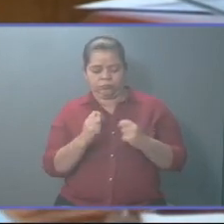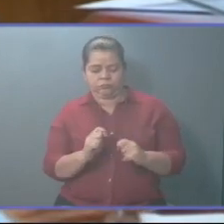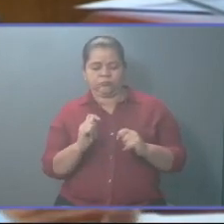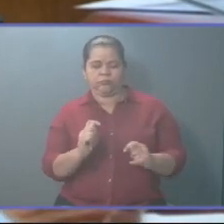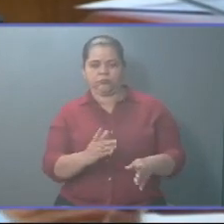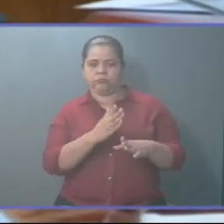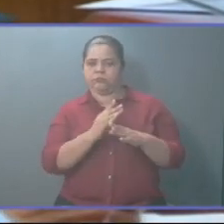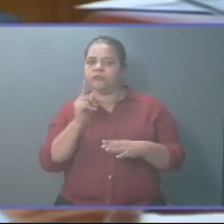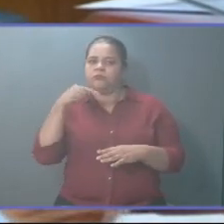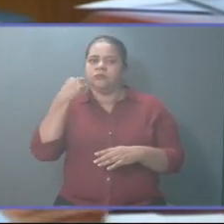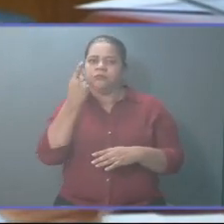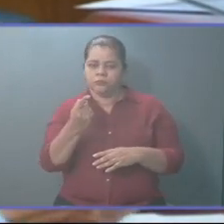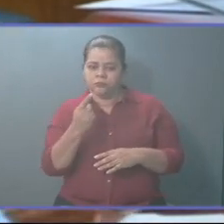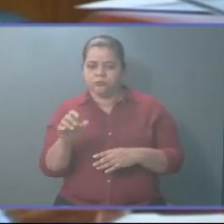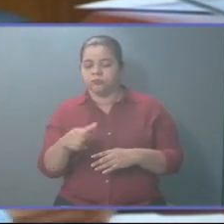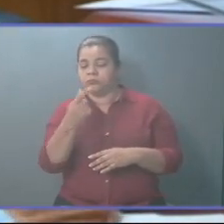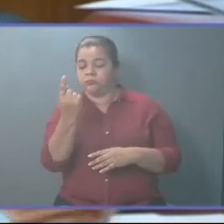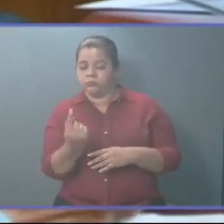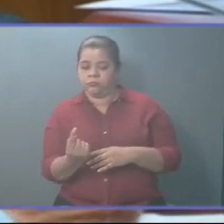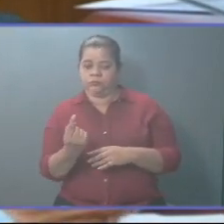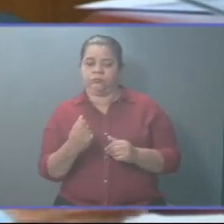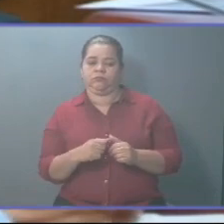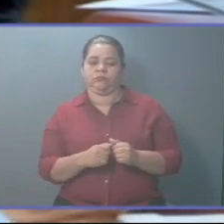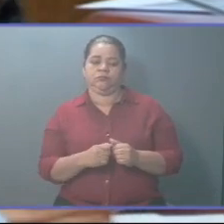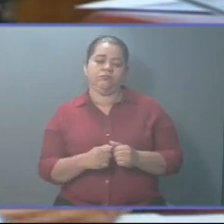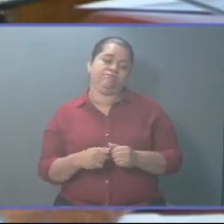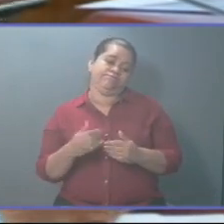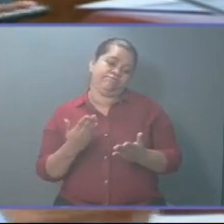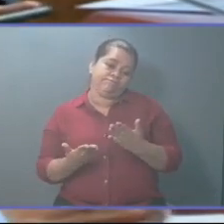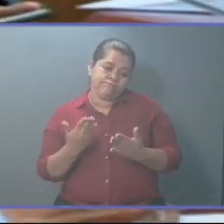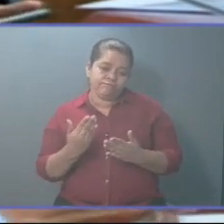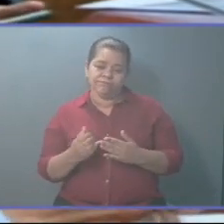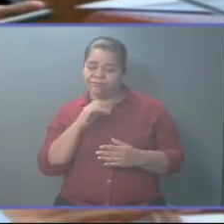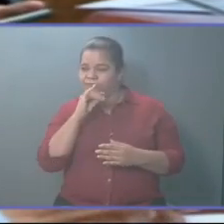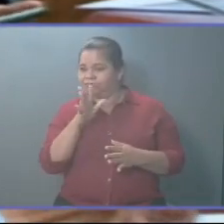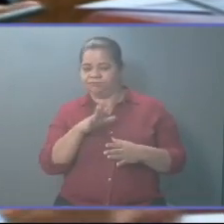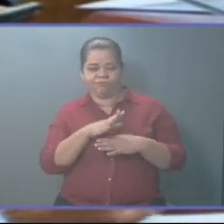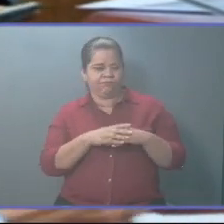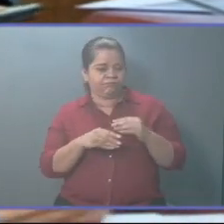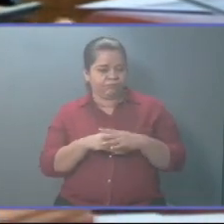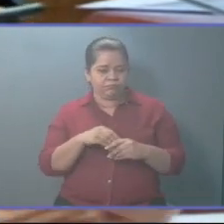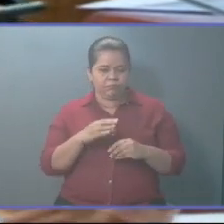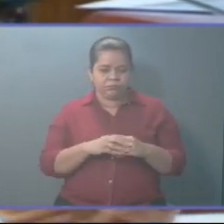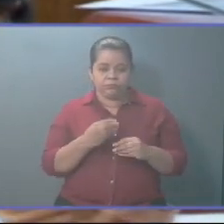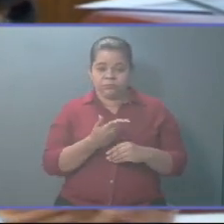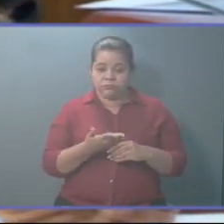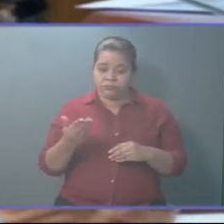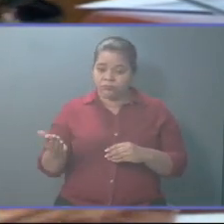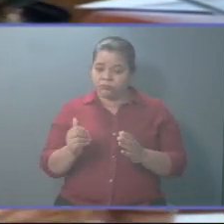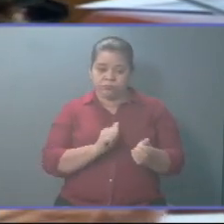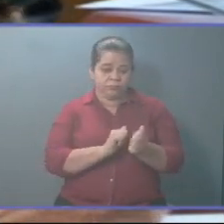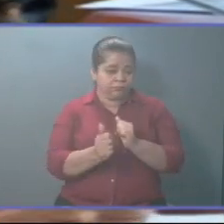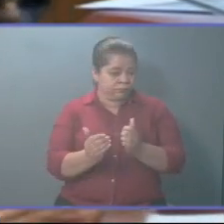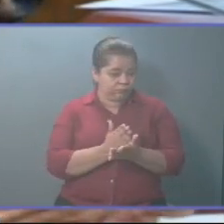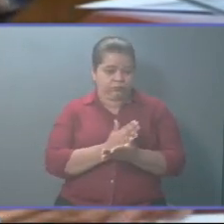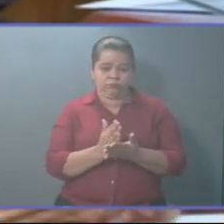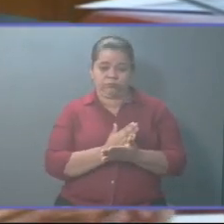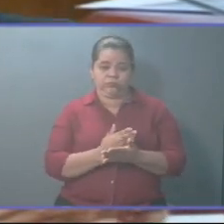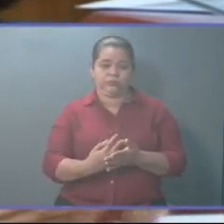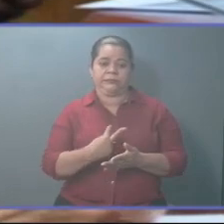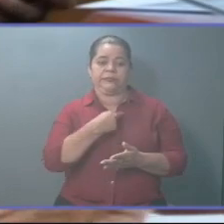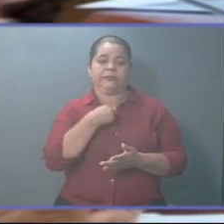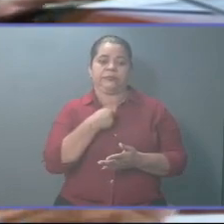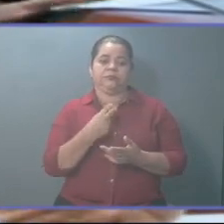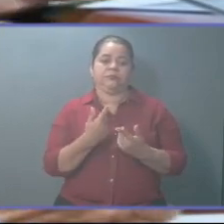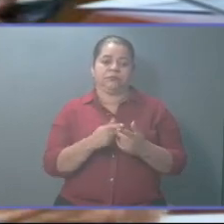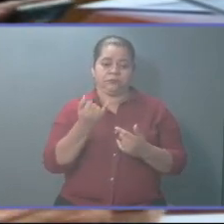que el día de mañana pueda haber alguien que pueda expresar inconformidad y que las cosas, en lugar de avanzar, se detengan. La